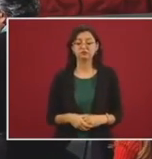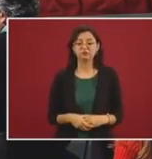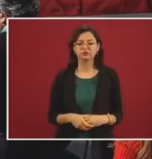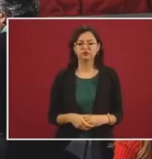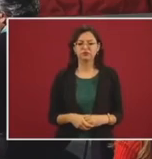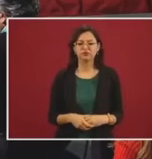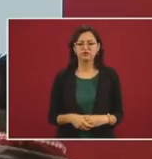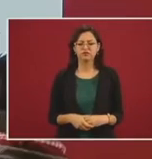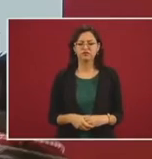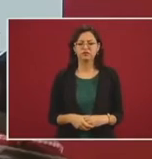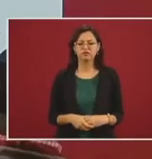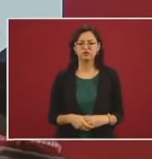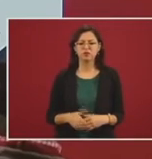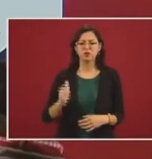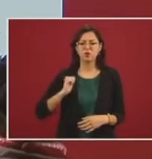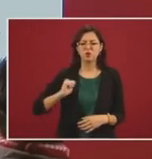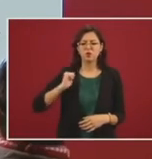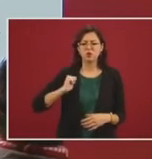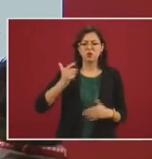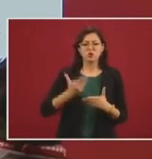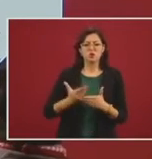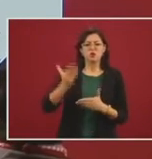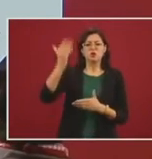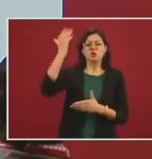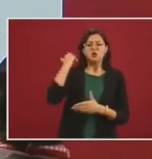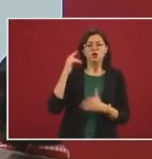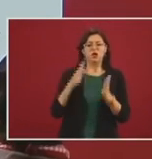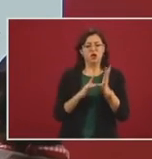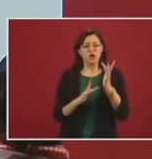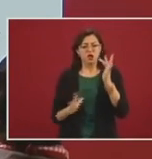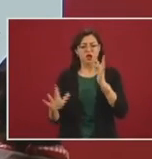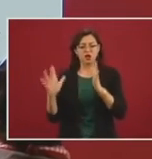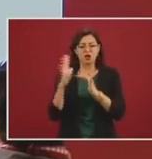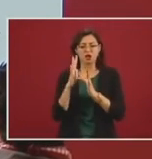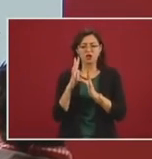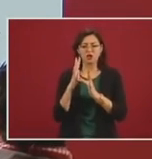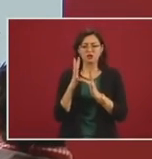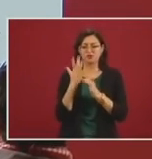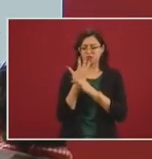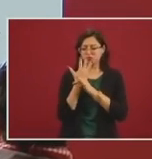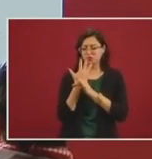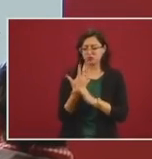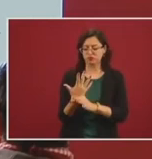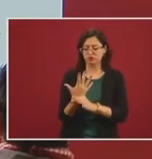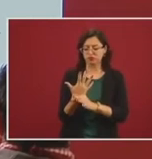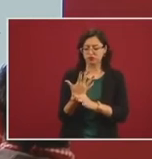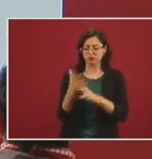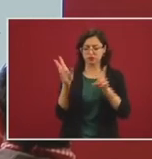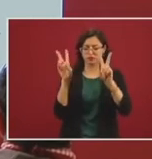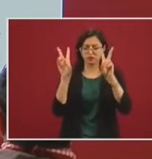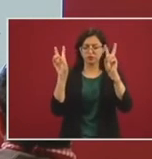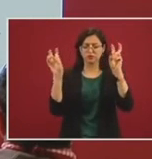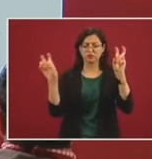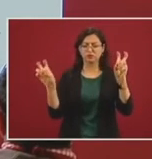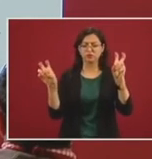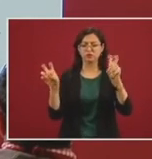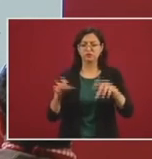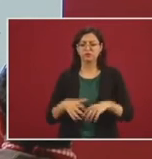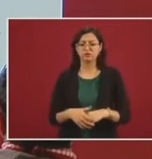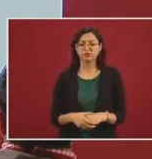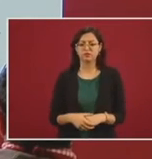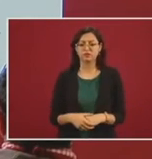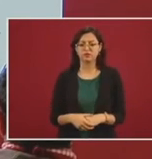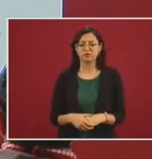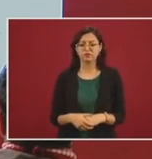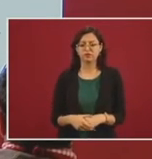el mensaje en la pantalla, Andrés Manuel López Obrador advirtió que iba a polemizar, pero aseguró que no estaba mal, pues todos eran mayores de edad